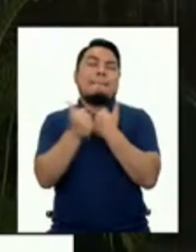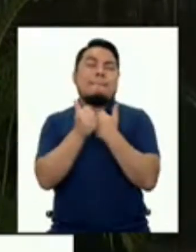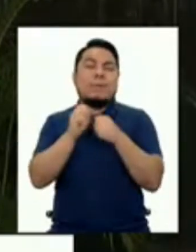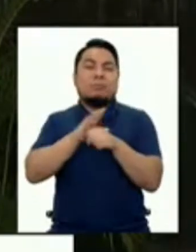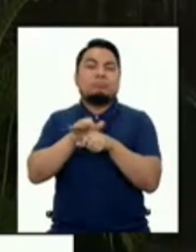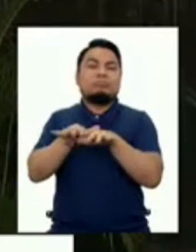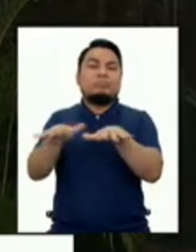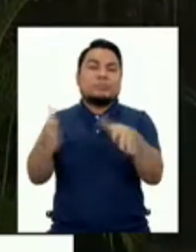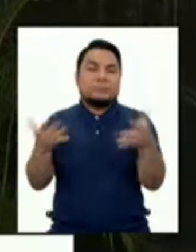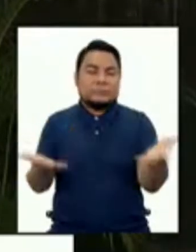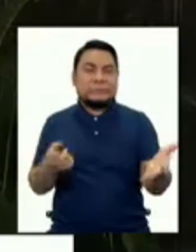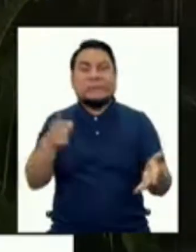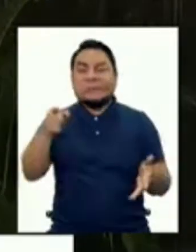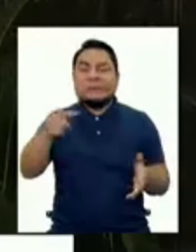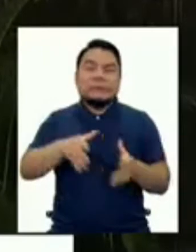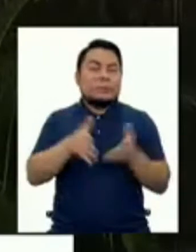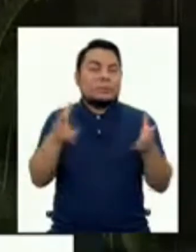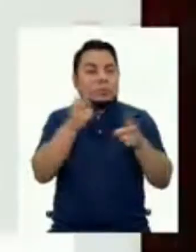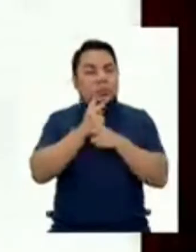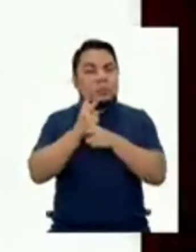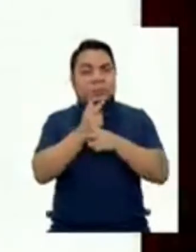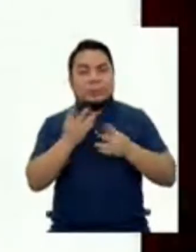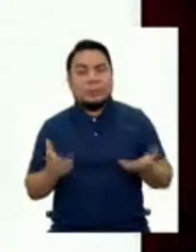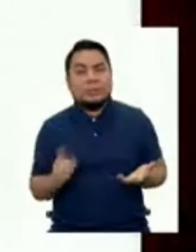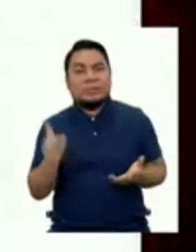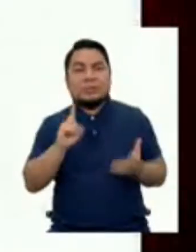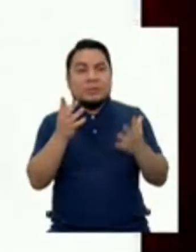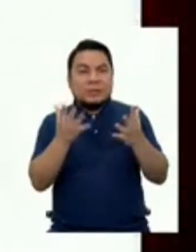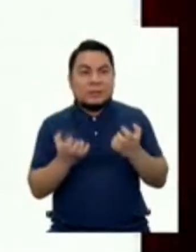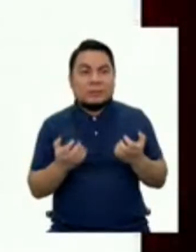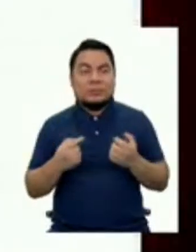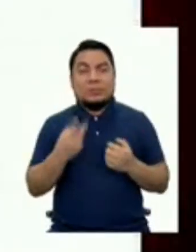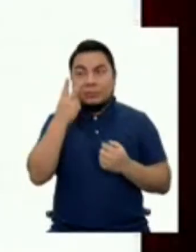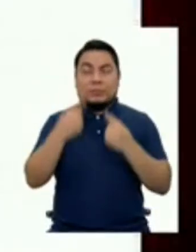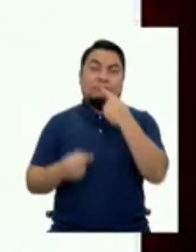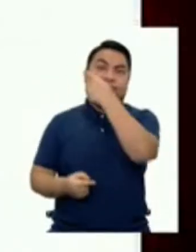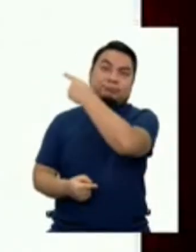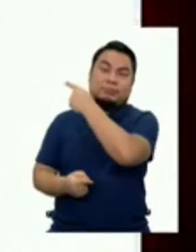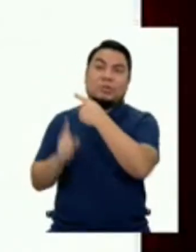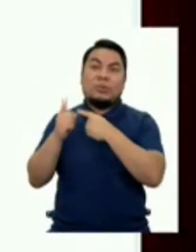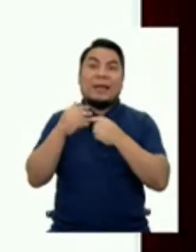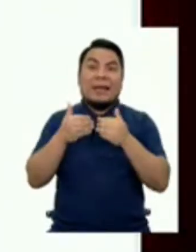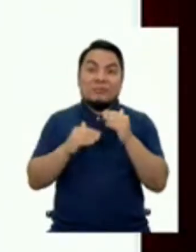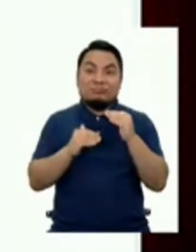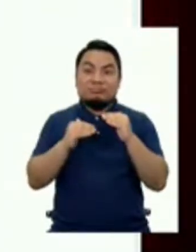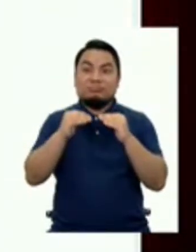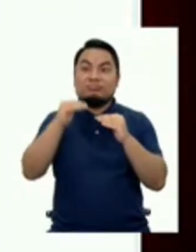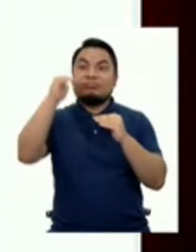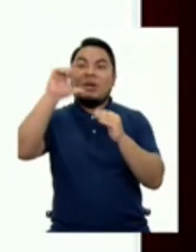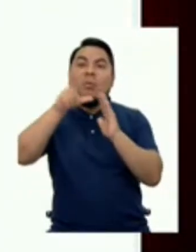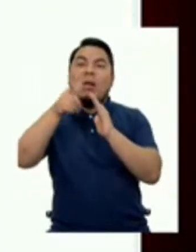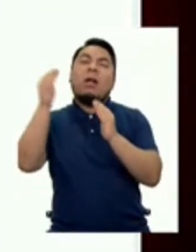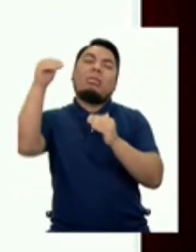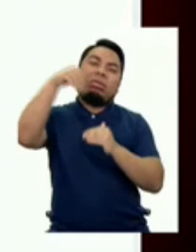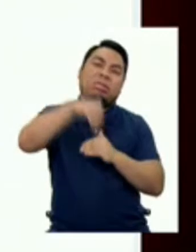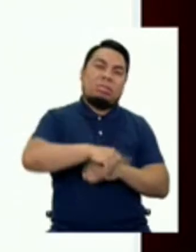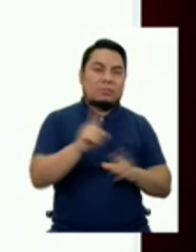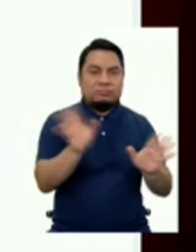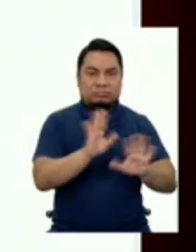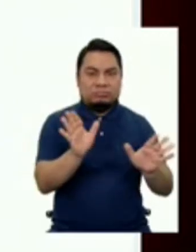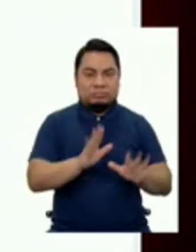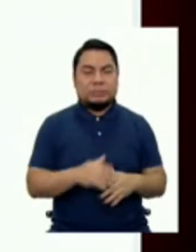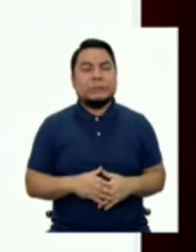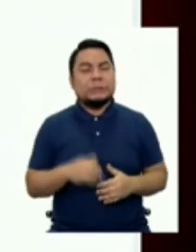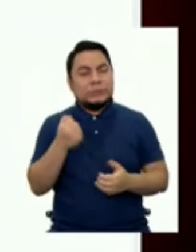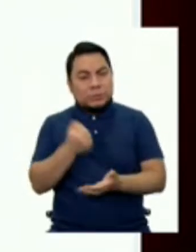del virus y tenemos que tener cuidado. No queremos avanzar y retroceder, pies de plomo para avanzar. Y